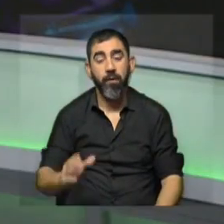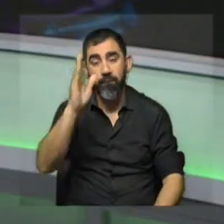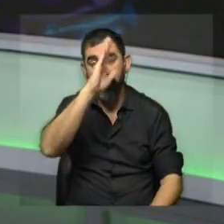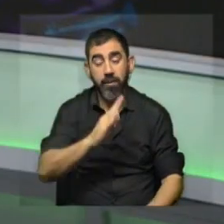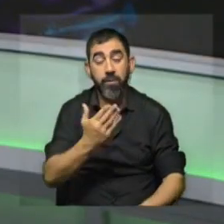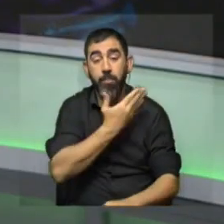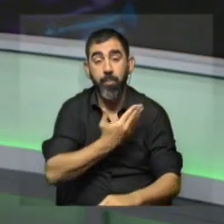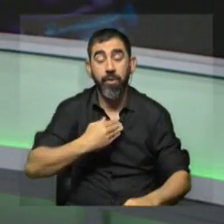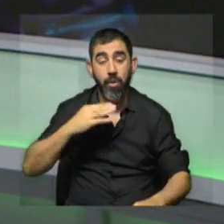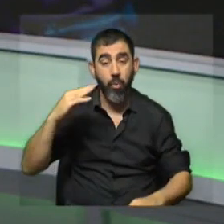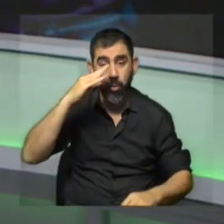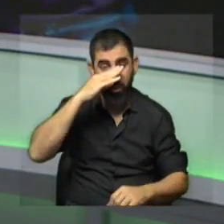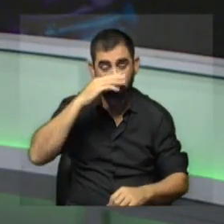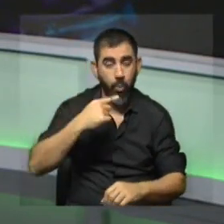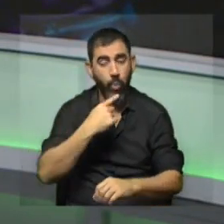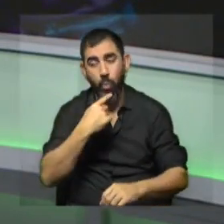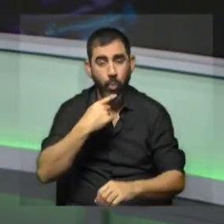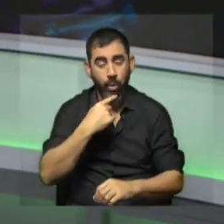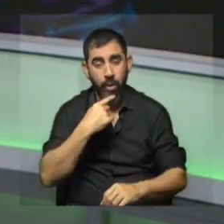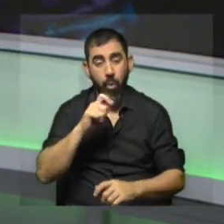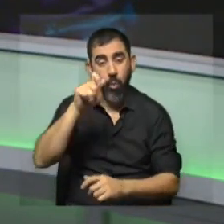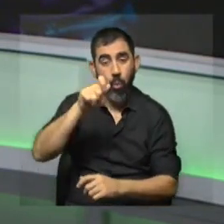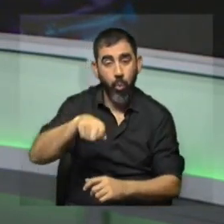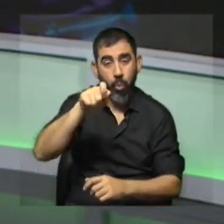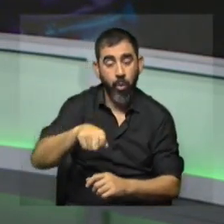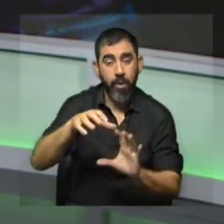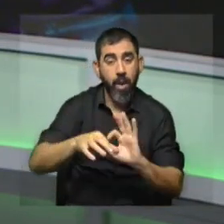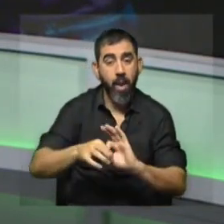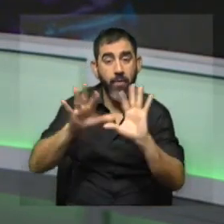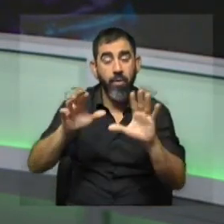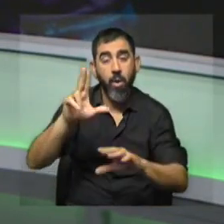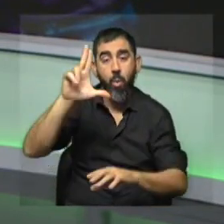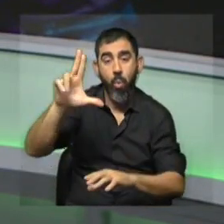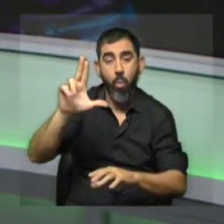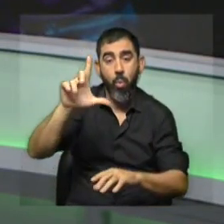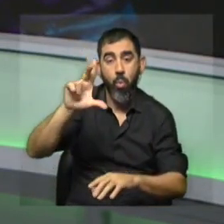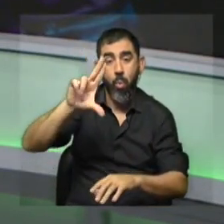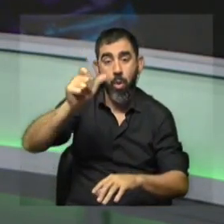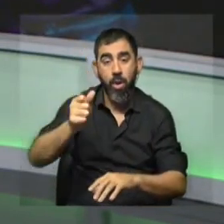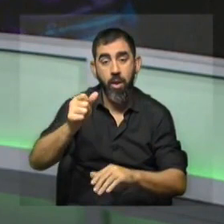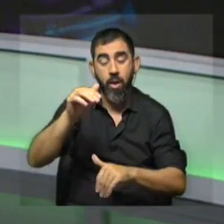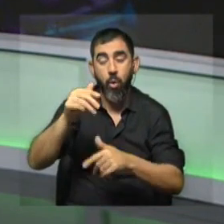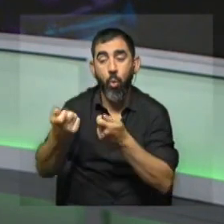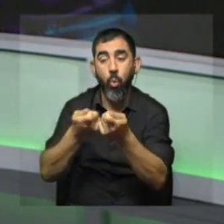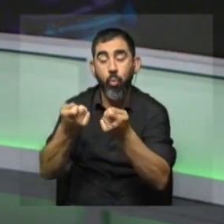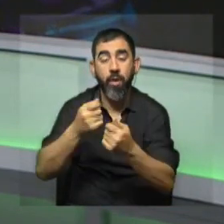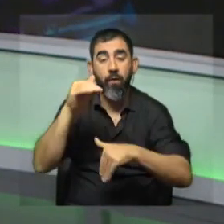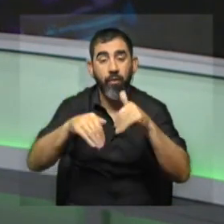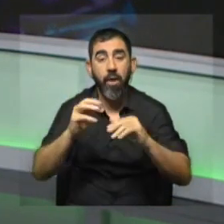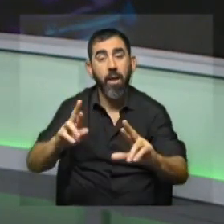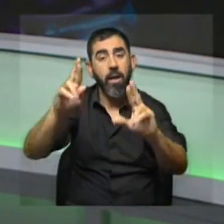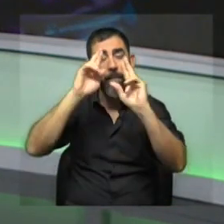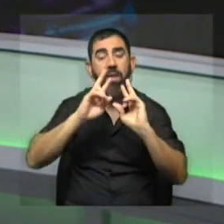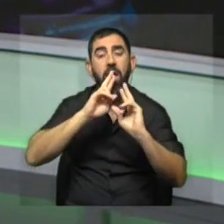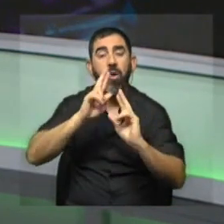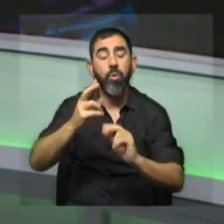el presidente Jair Bolsonaro cuestionó que los jueces que liberaron a Lula conduzcan las elecciones y dijo además que va a respetar el